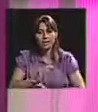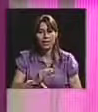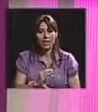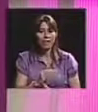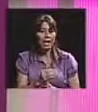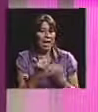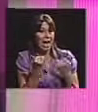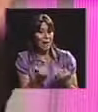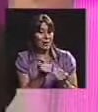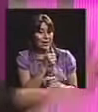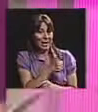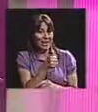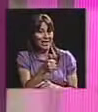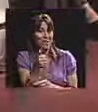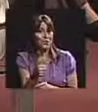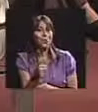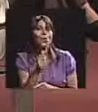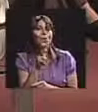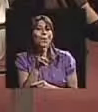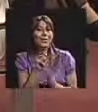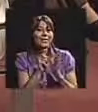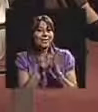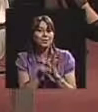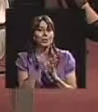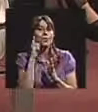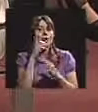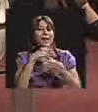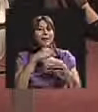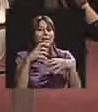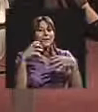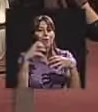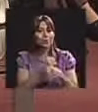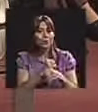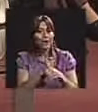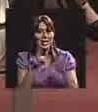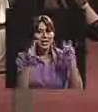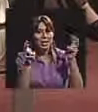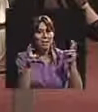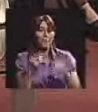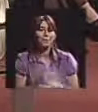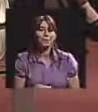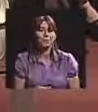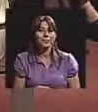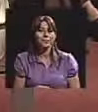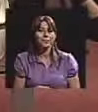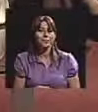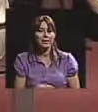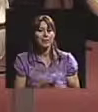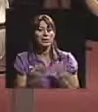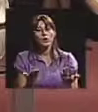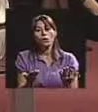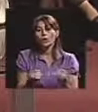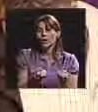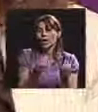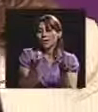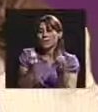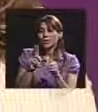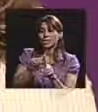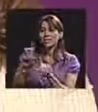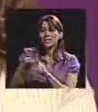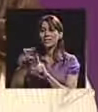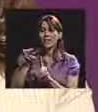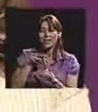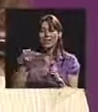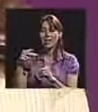conclusión en cuanto a este tema, para cerrarlo, ¿verdad? Básicamente. Por favor, señorita. Bueno, hay muchas aristas desde cuál